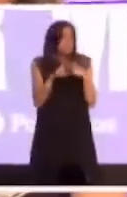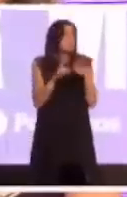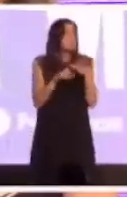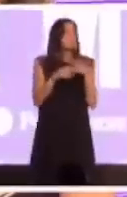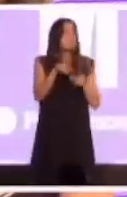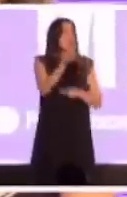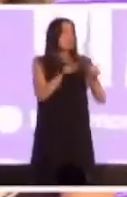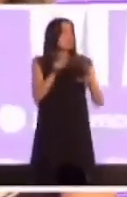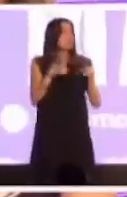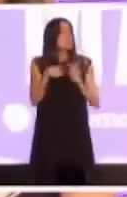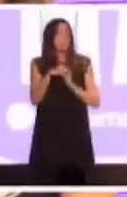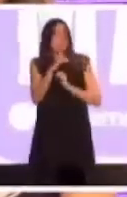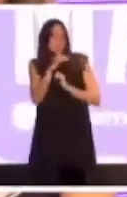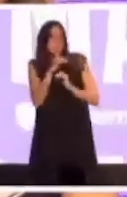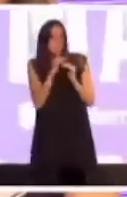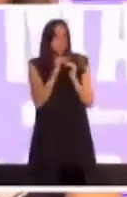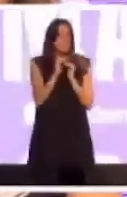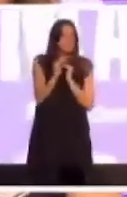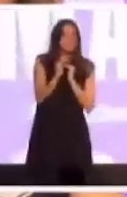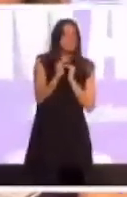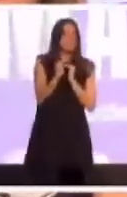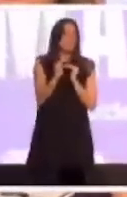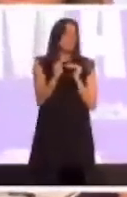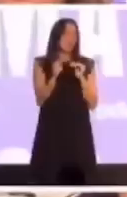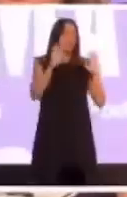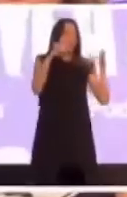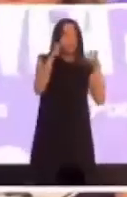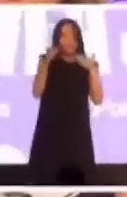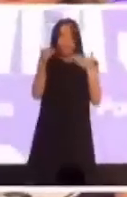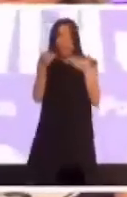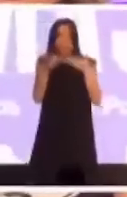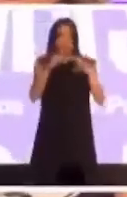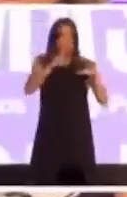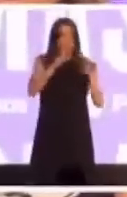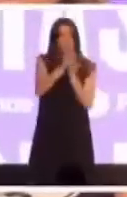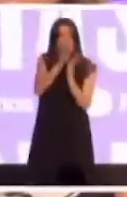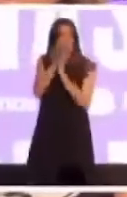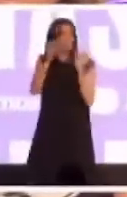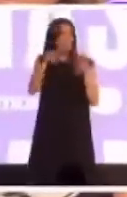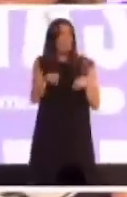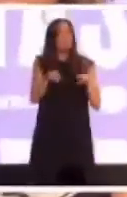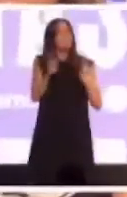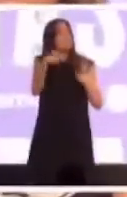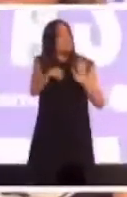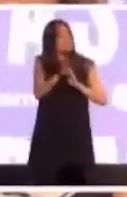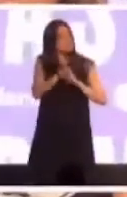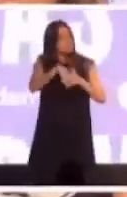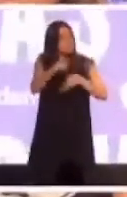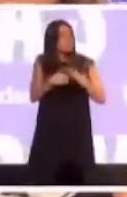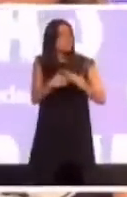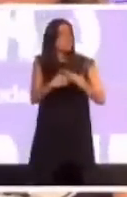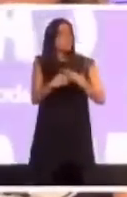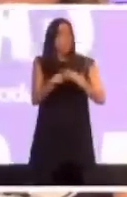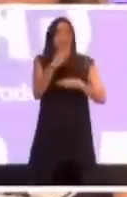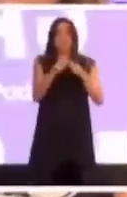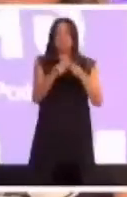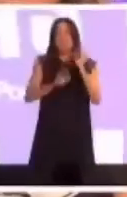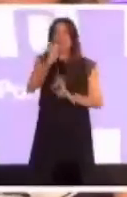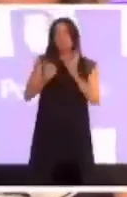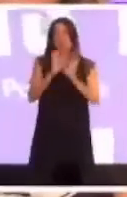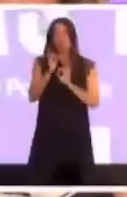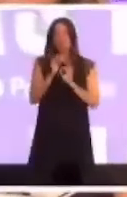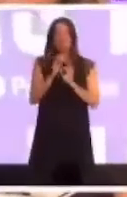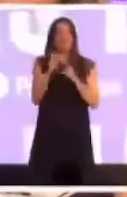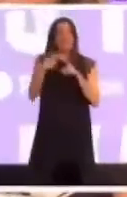silenciosas y evidentemente sin el foco mediático sacáis adelante la organización de todo lo que este partido hace